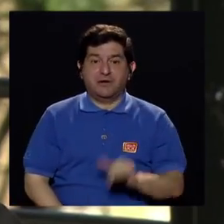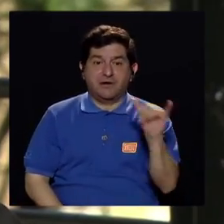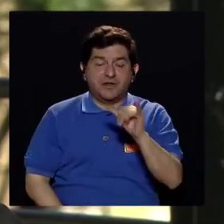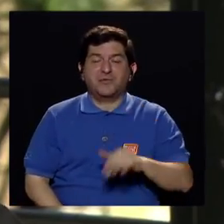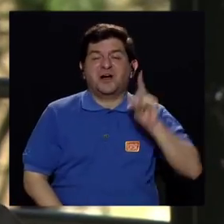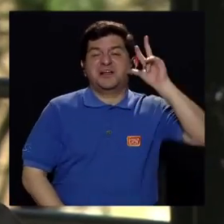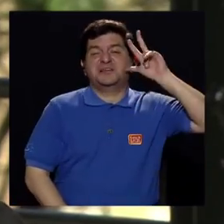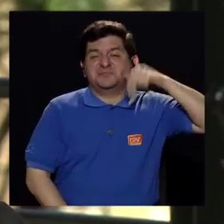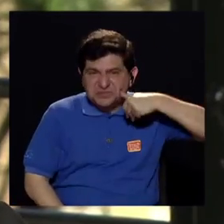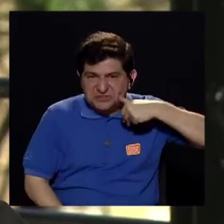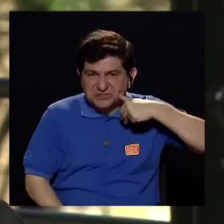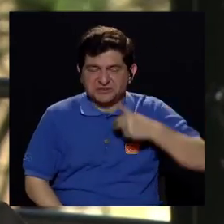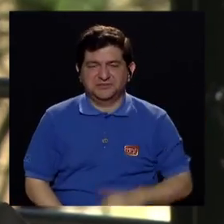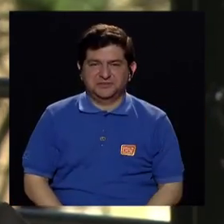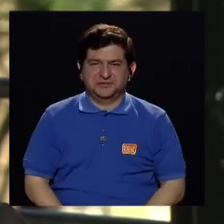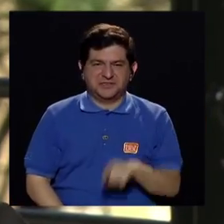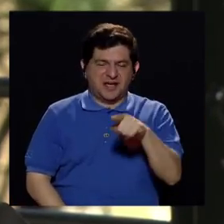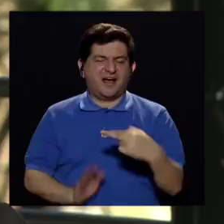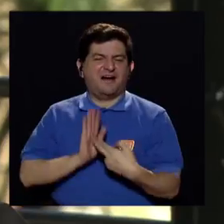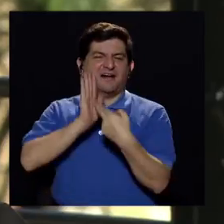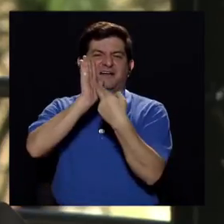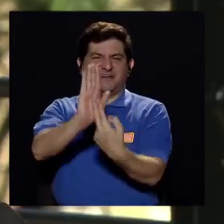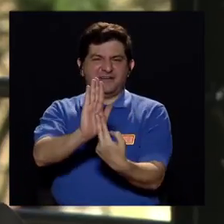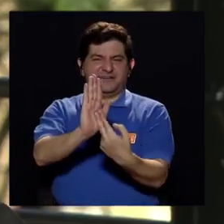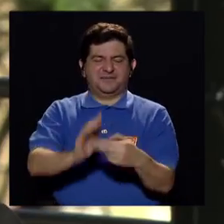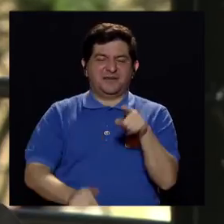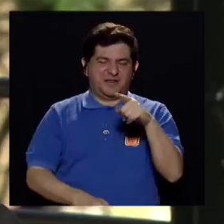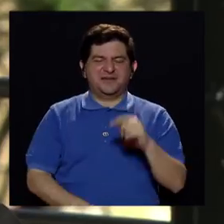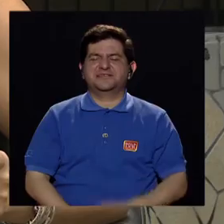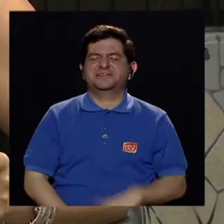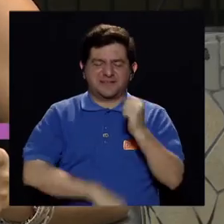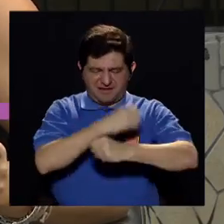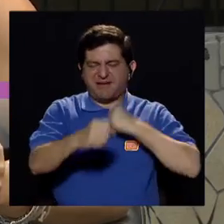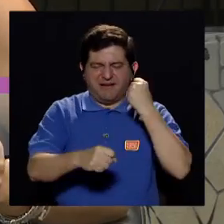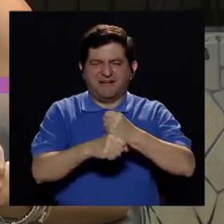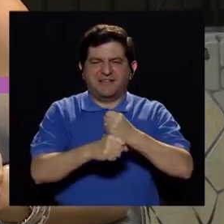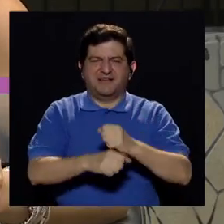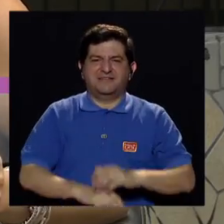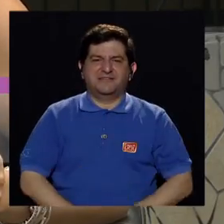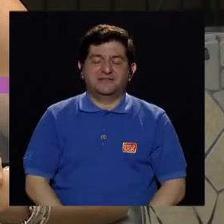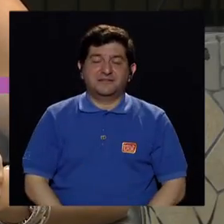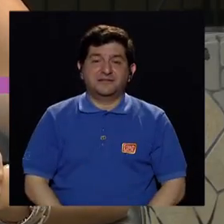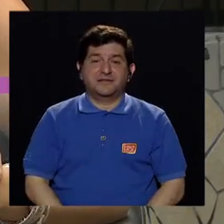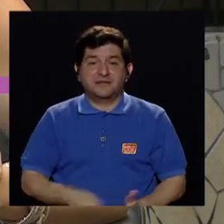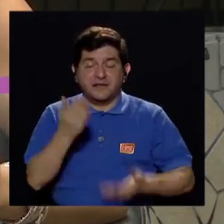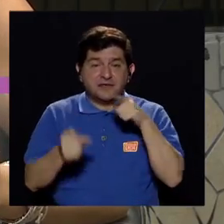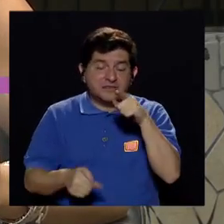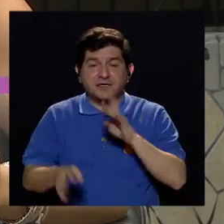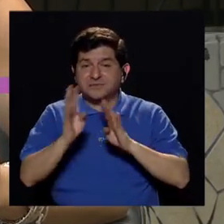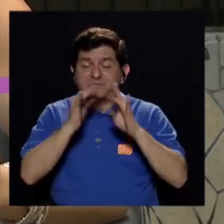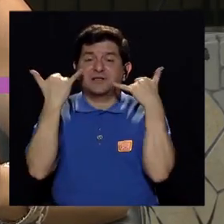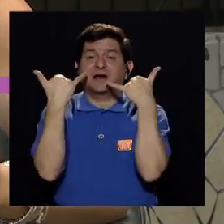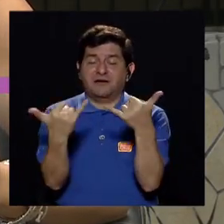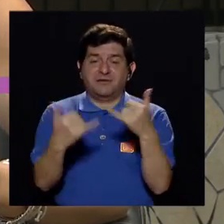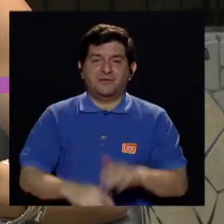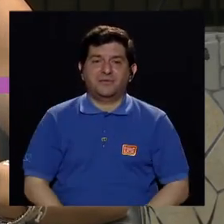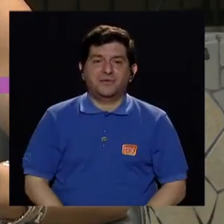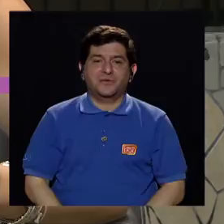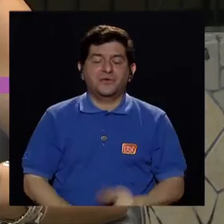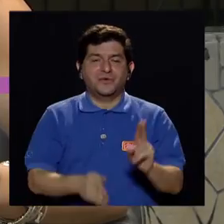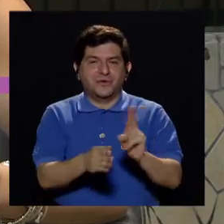machismo se ve representado en esas edades. De hecho, de eso quisiera que nos converses. El tema del